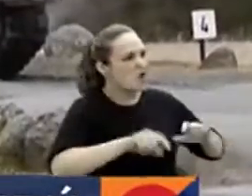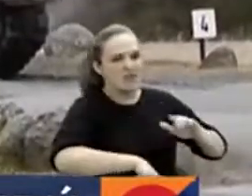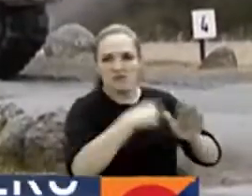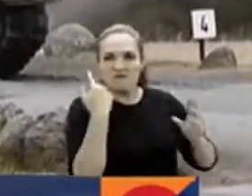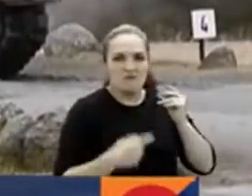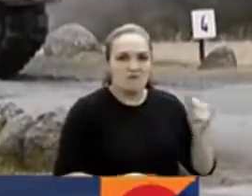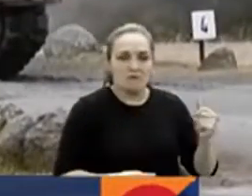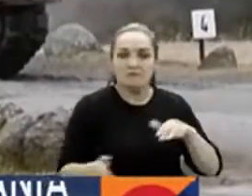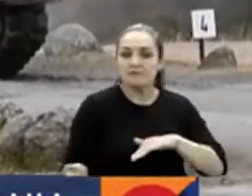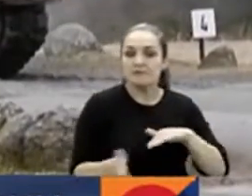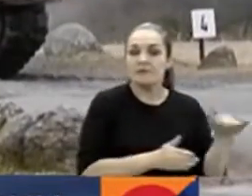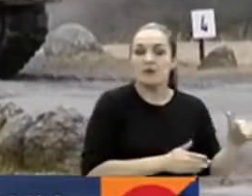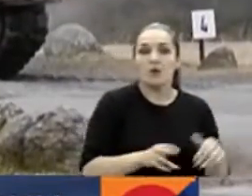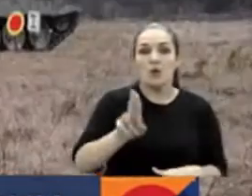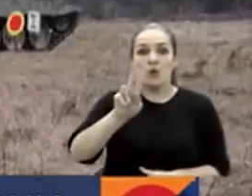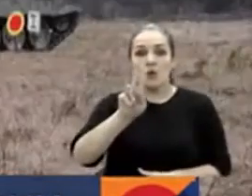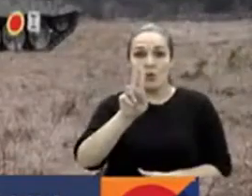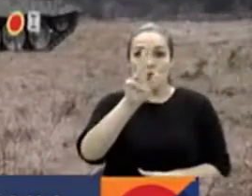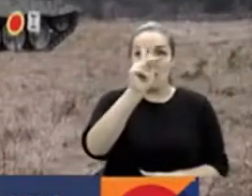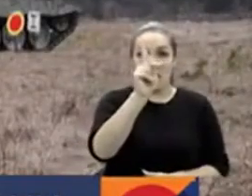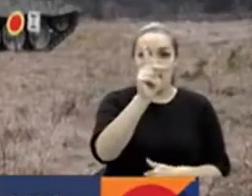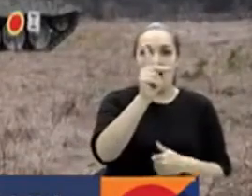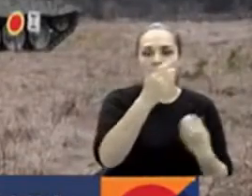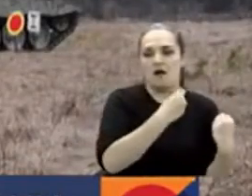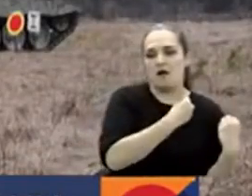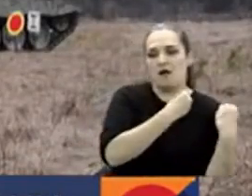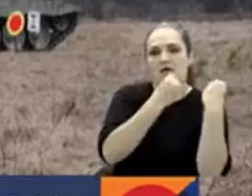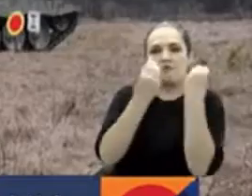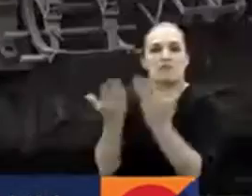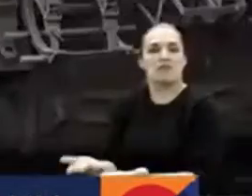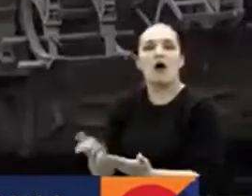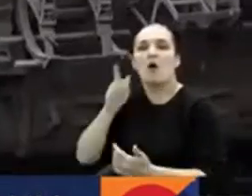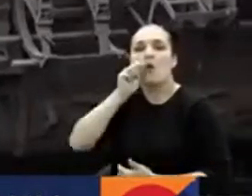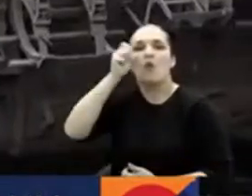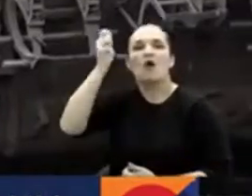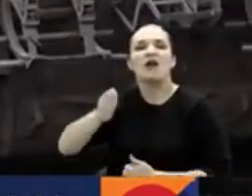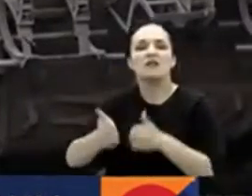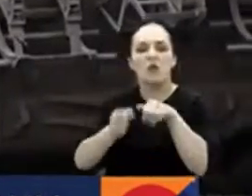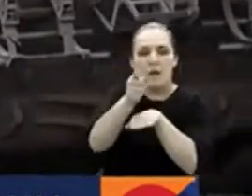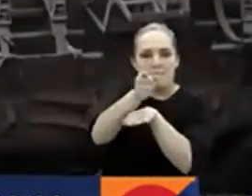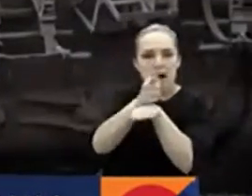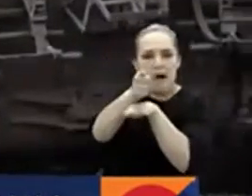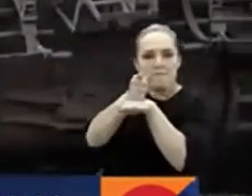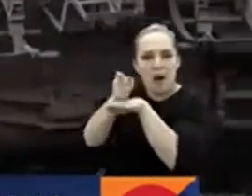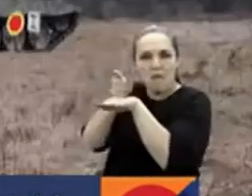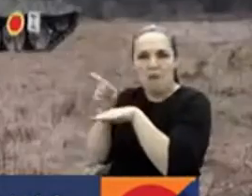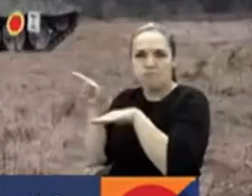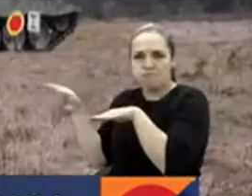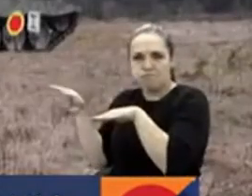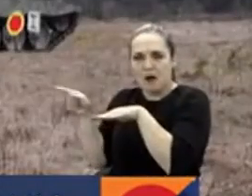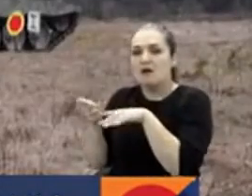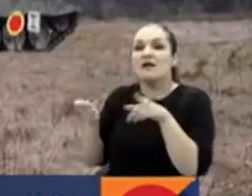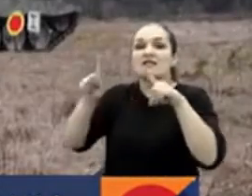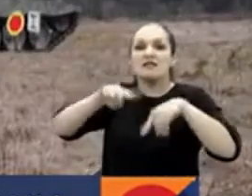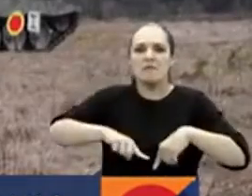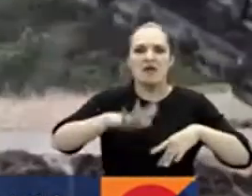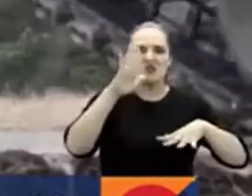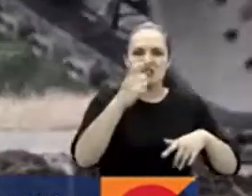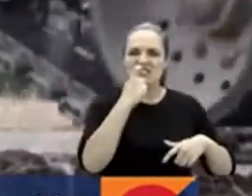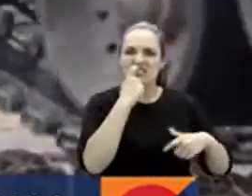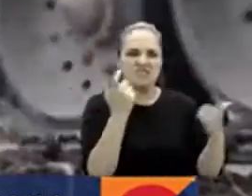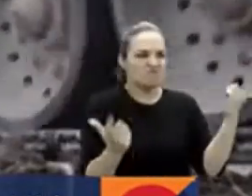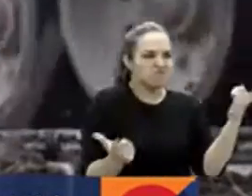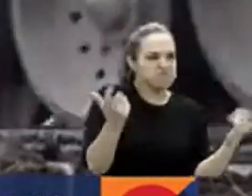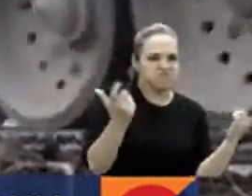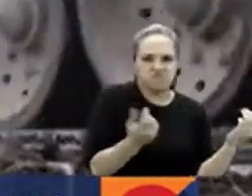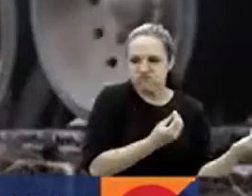Reino Unido suministrará a Ucrania tanques de guerra y será el primer país en enviar carros pesados de fabricación occidental para ayudar al país